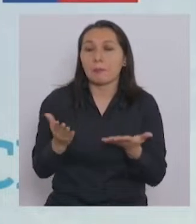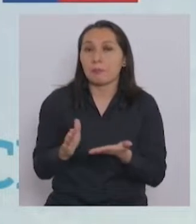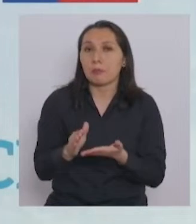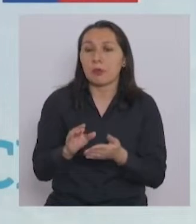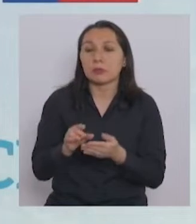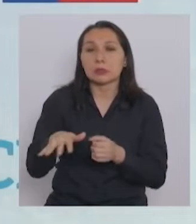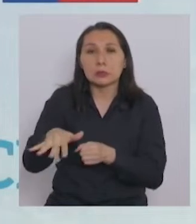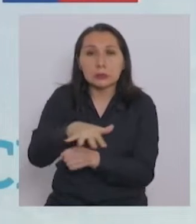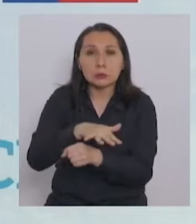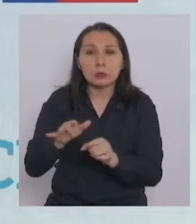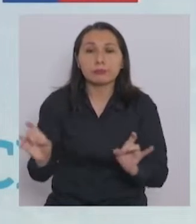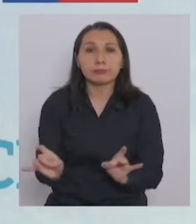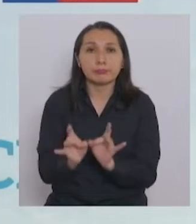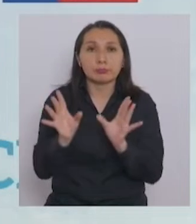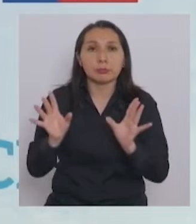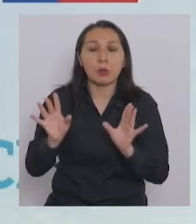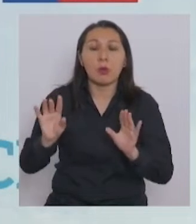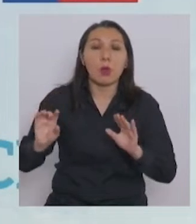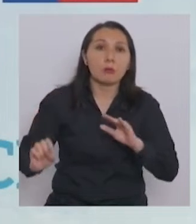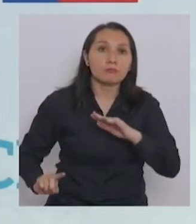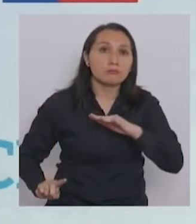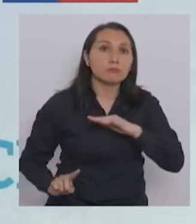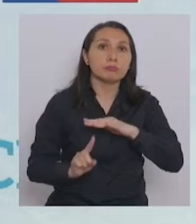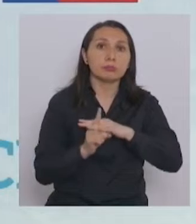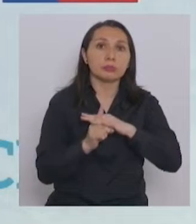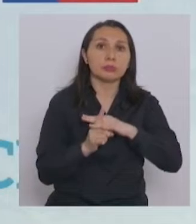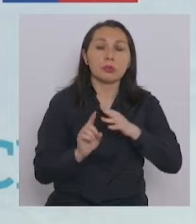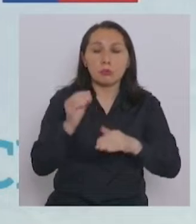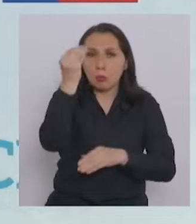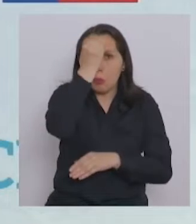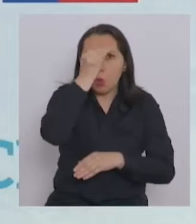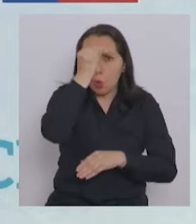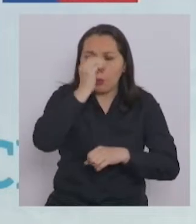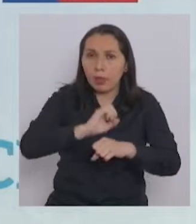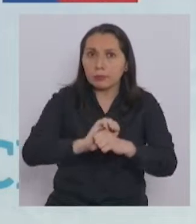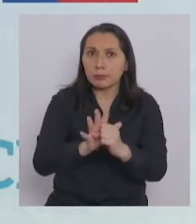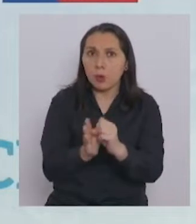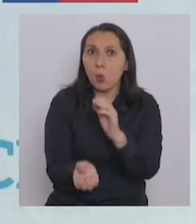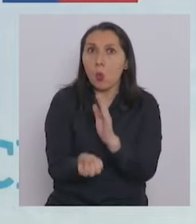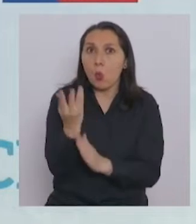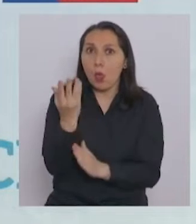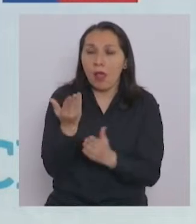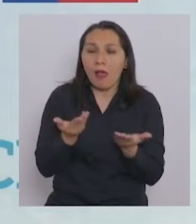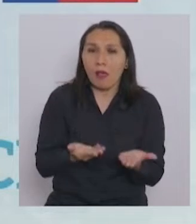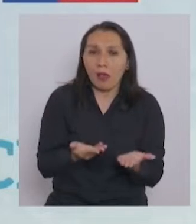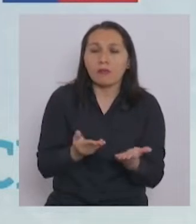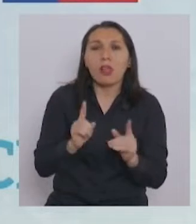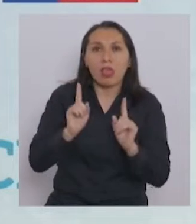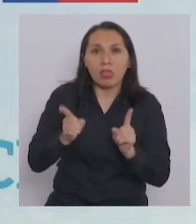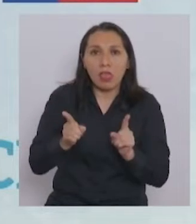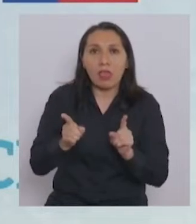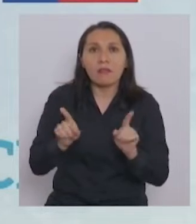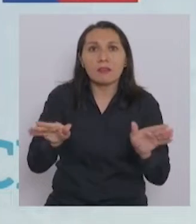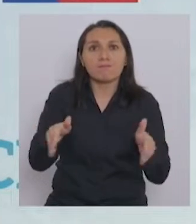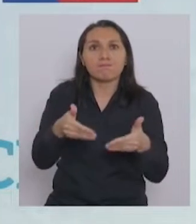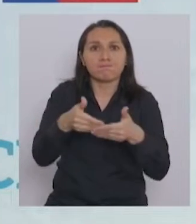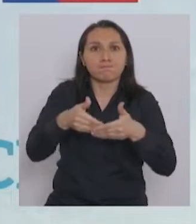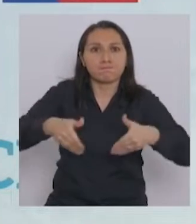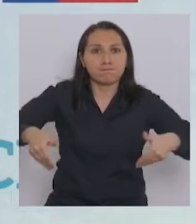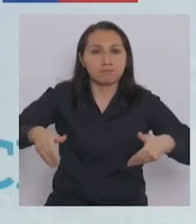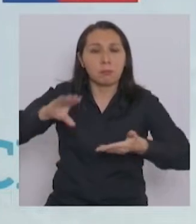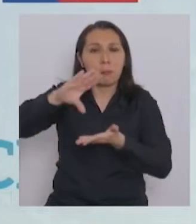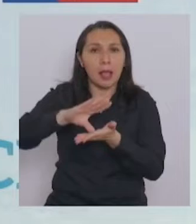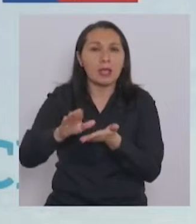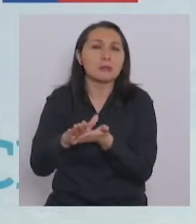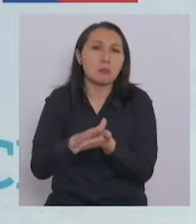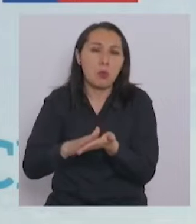eventuales situaciones como la aparición de una nueva variante de preocupación que pueda requerir avanzar en cierres preventivos de fronteras. Ese